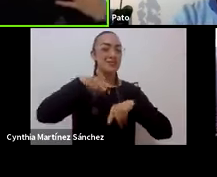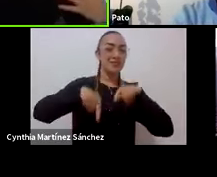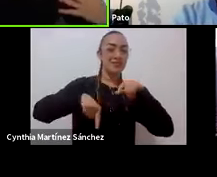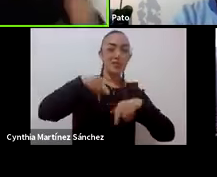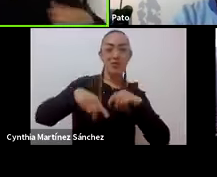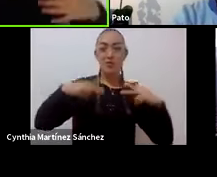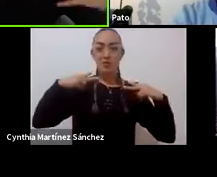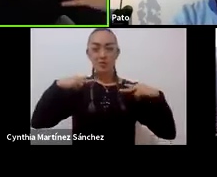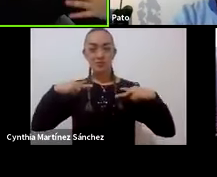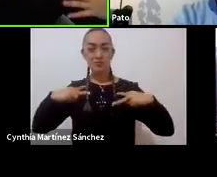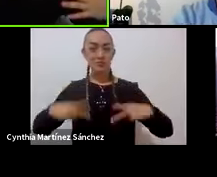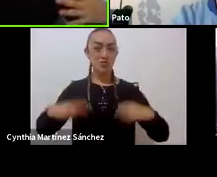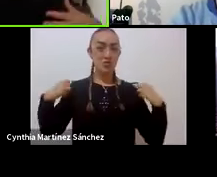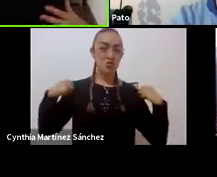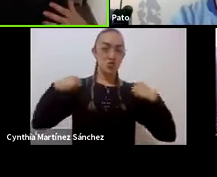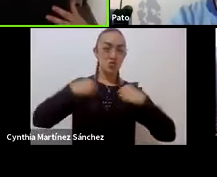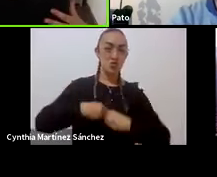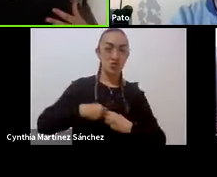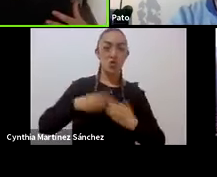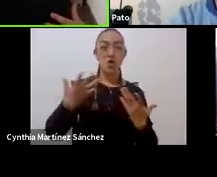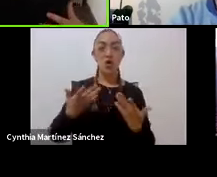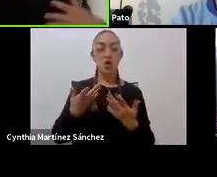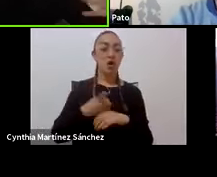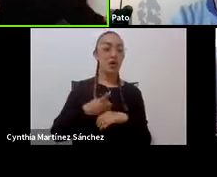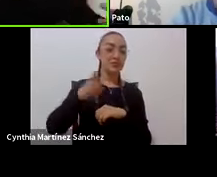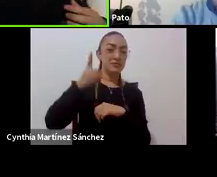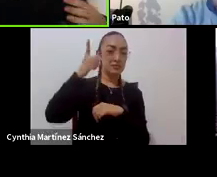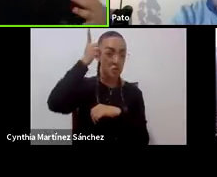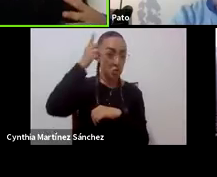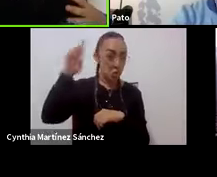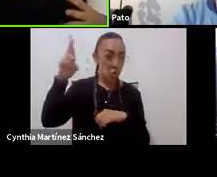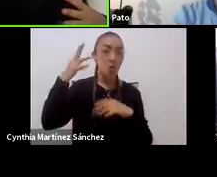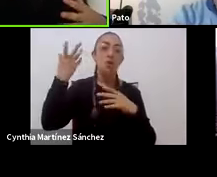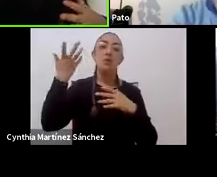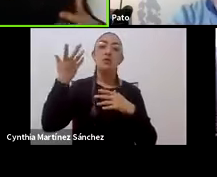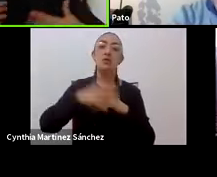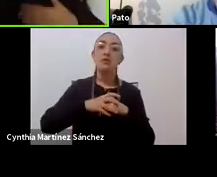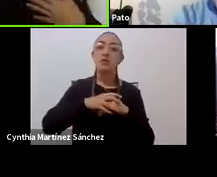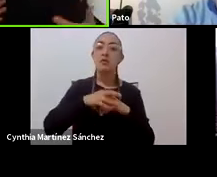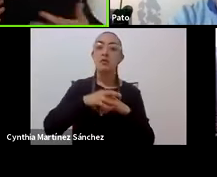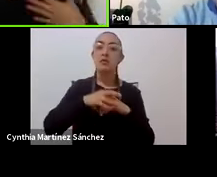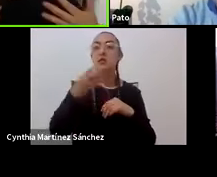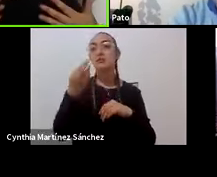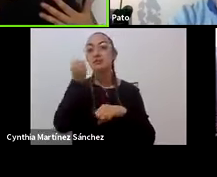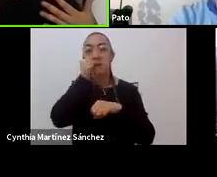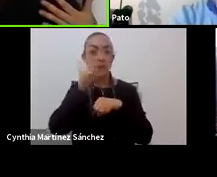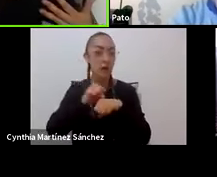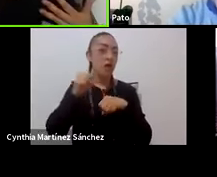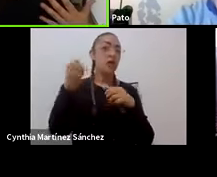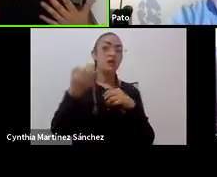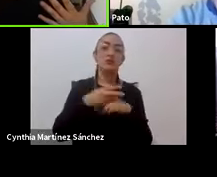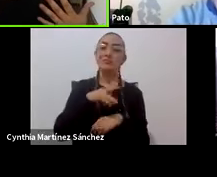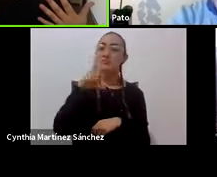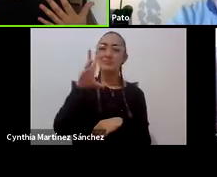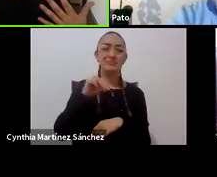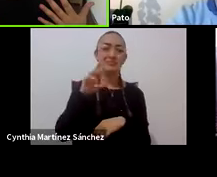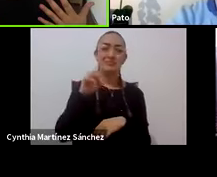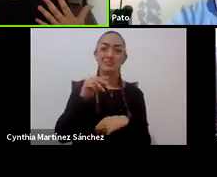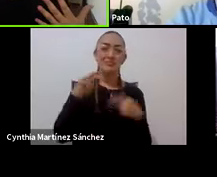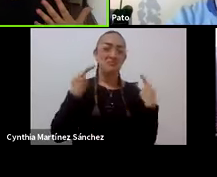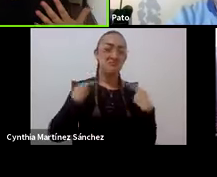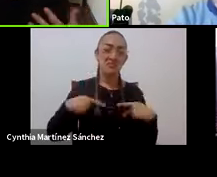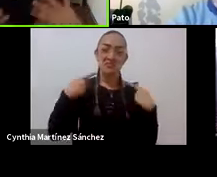de el secretario, la directora general, la subdirectora, ¿no? Como realmente quienes íbamos, y tuvimos